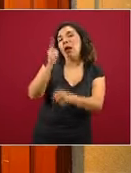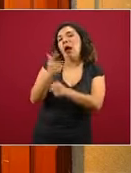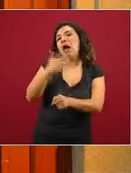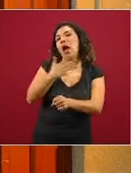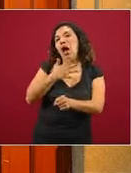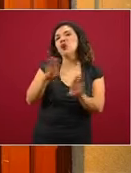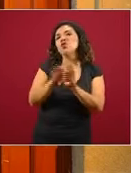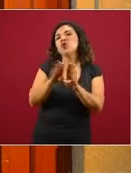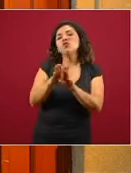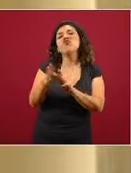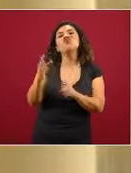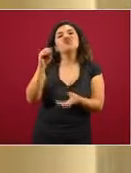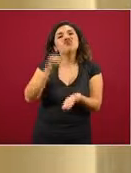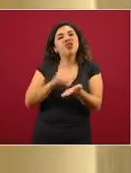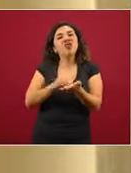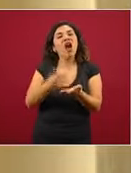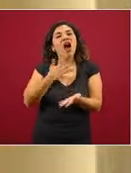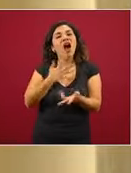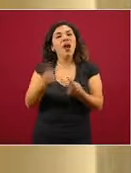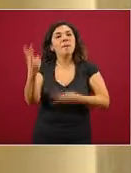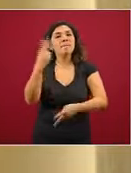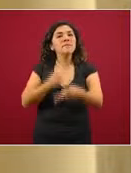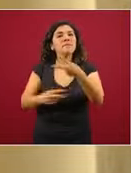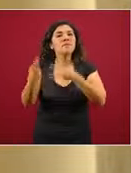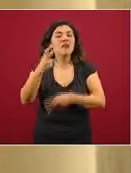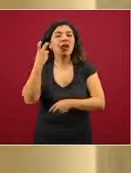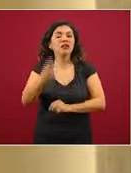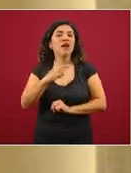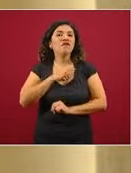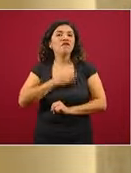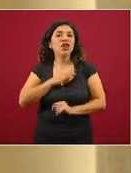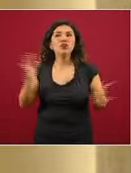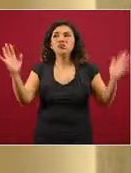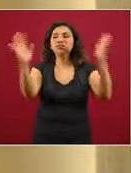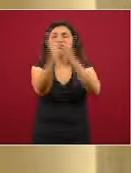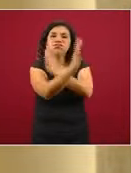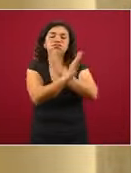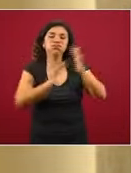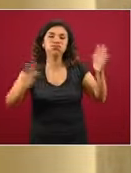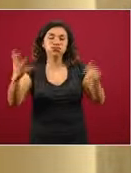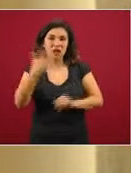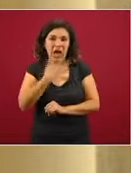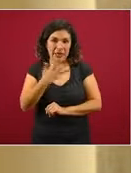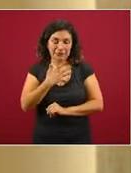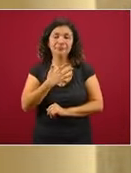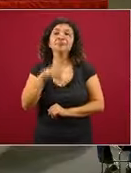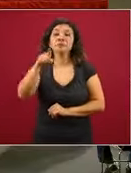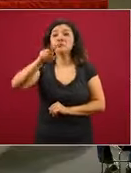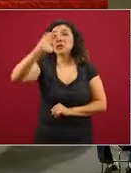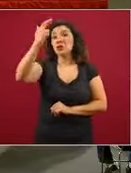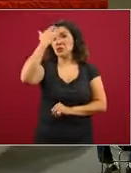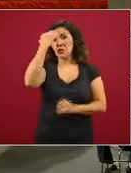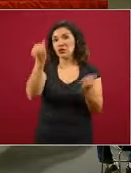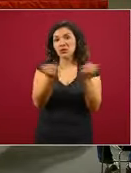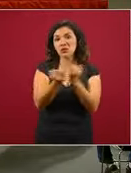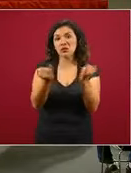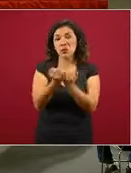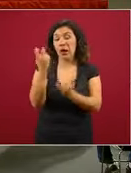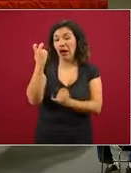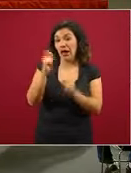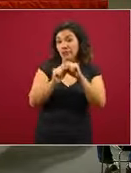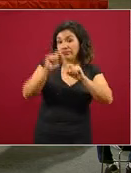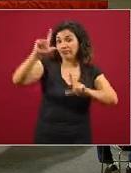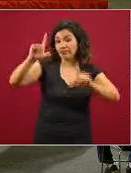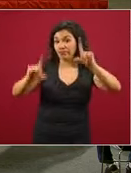tanta circulación, qué tanta presencia tiene el virus en la comunidad. Recordemos también que esta